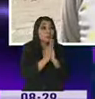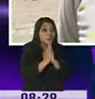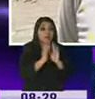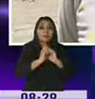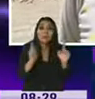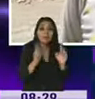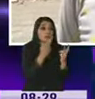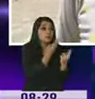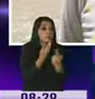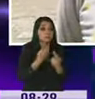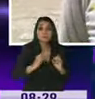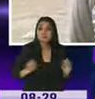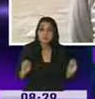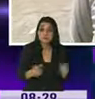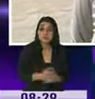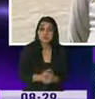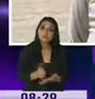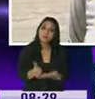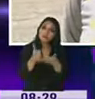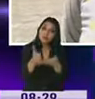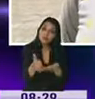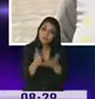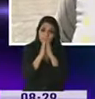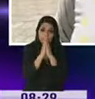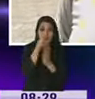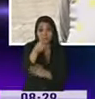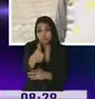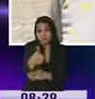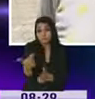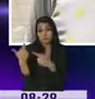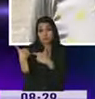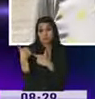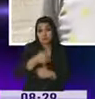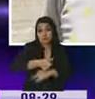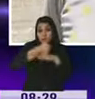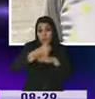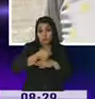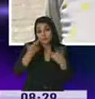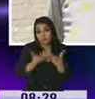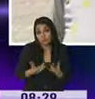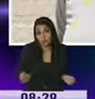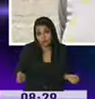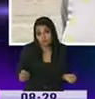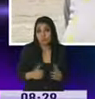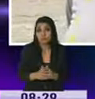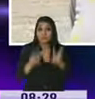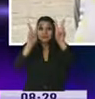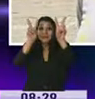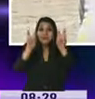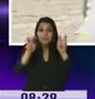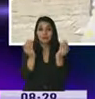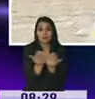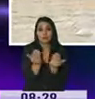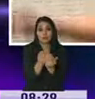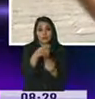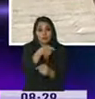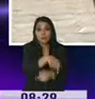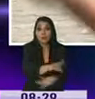no les hacen caso. La ayuda necesaria está en manos de ustedes, autoridades, y hemos hablado de sociedad, el tema de la basura, pero este barrio